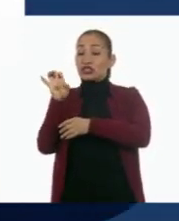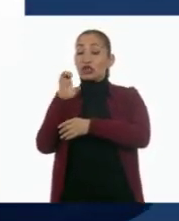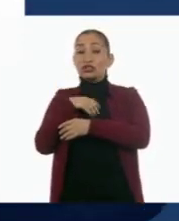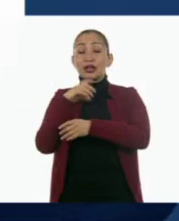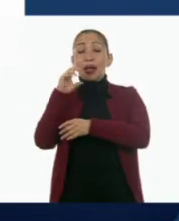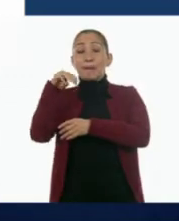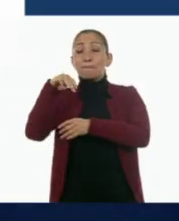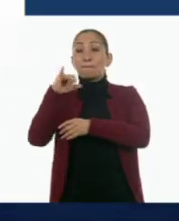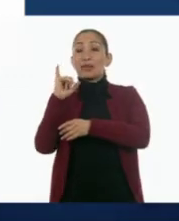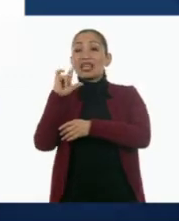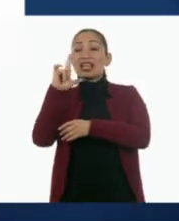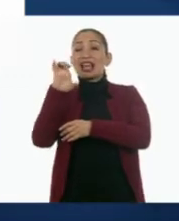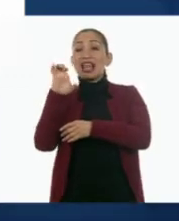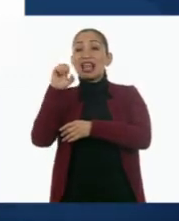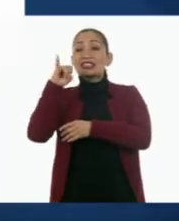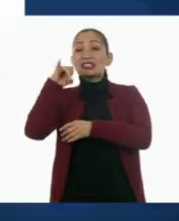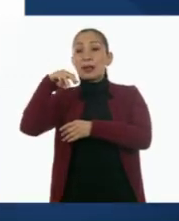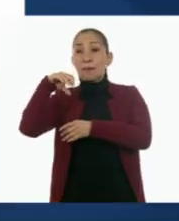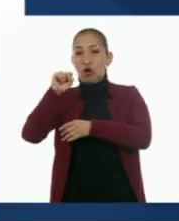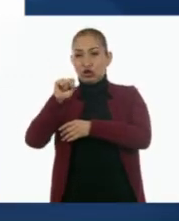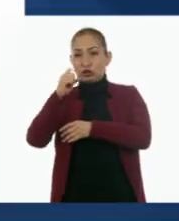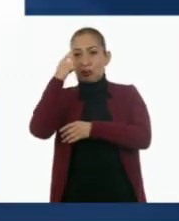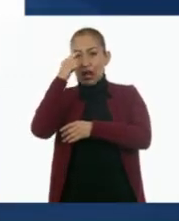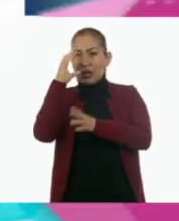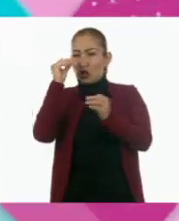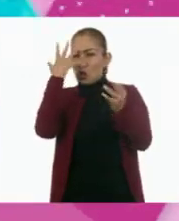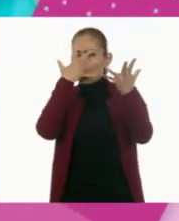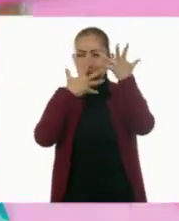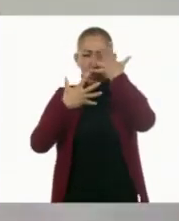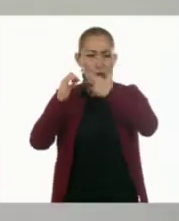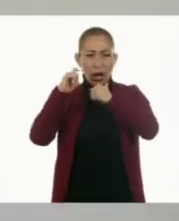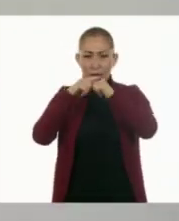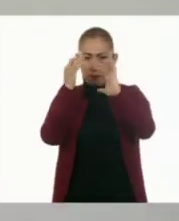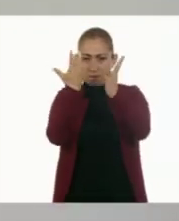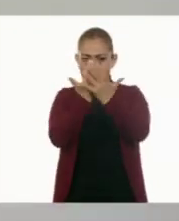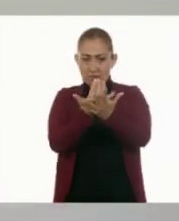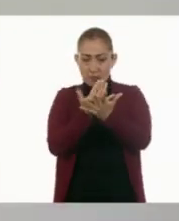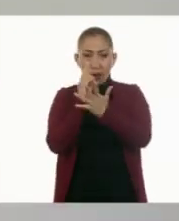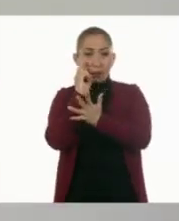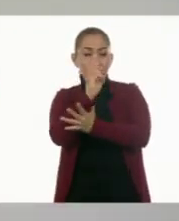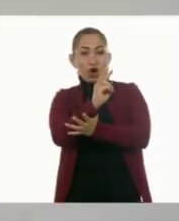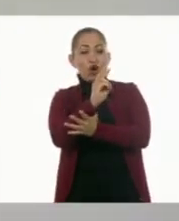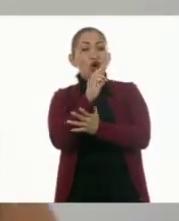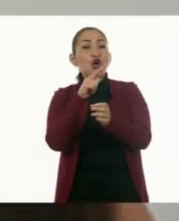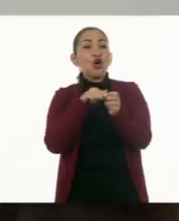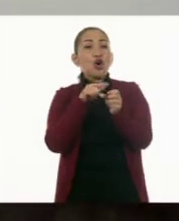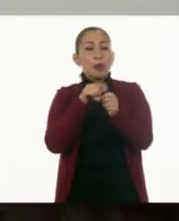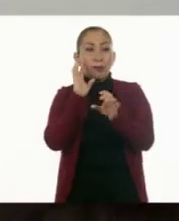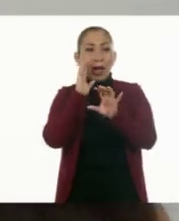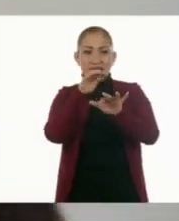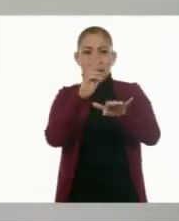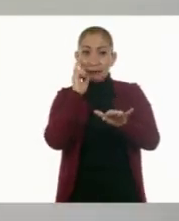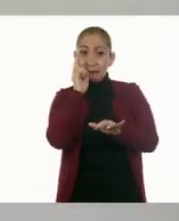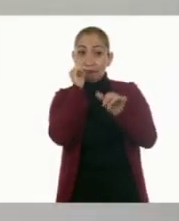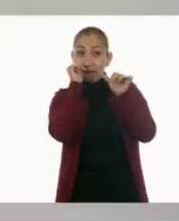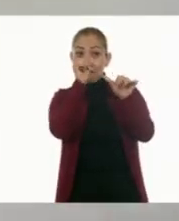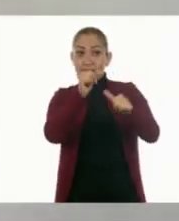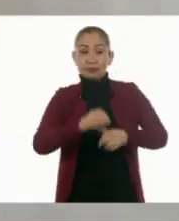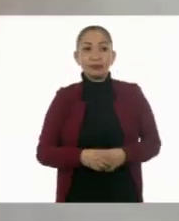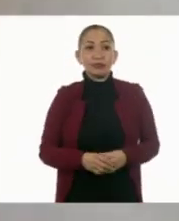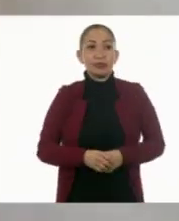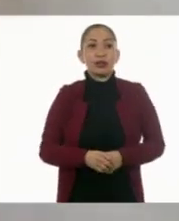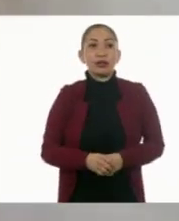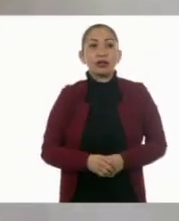parece? Sí, para que no les cause algún tipo de confusión, lo voy a poner con otro que se vea un poco más.